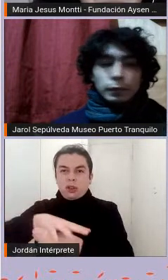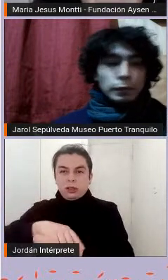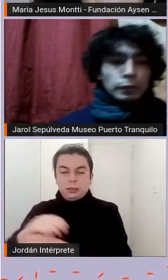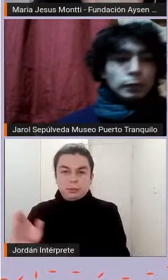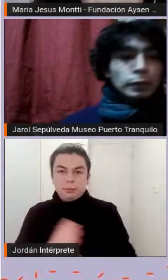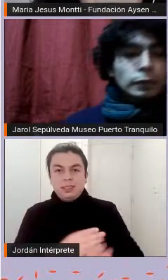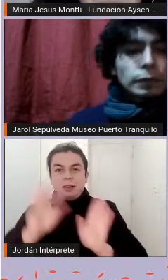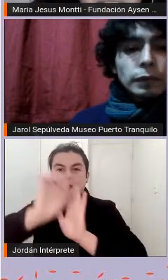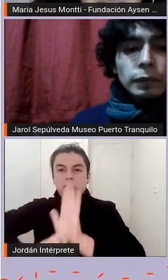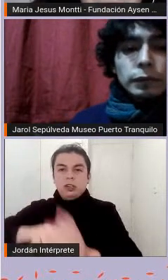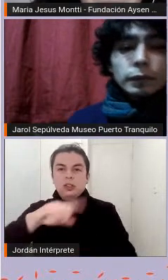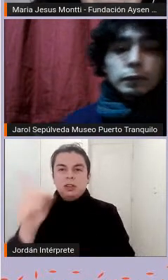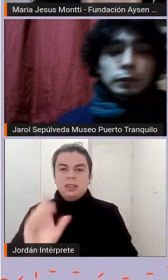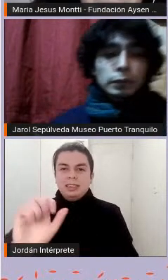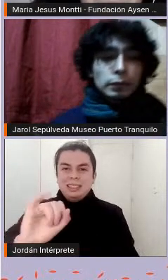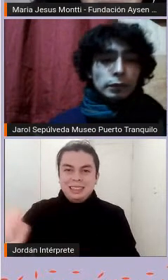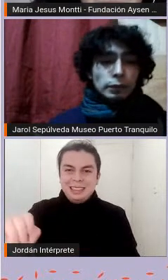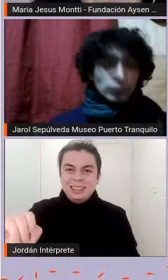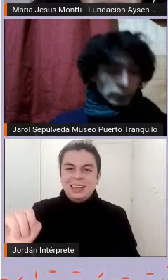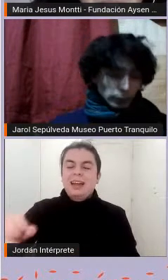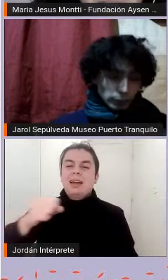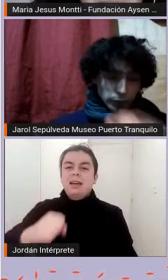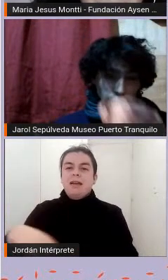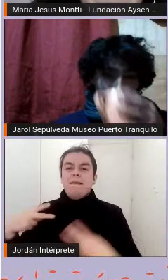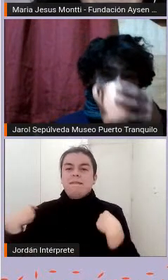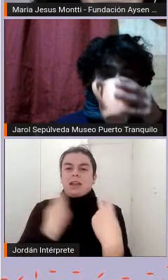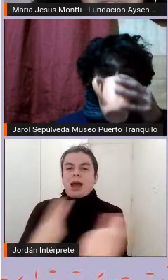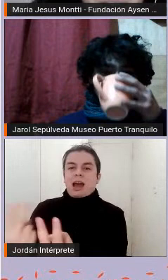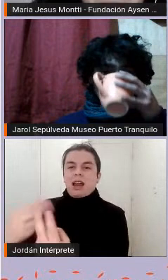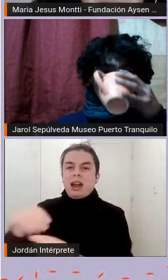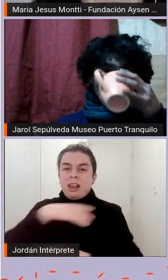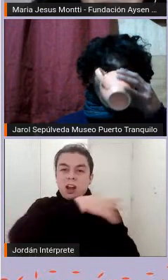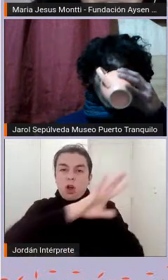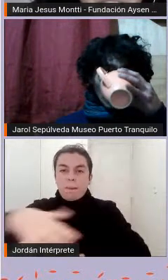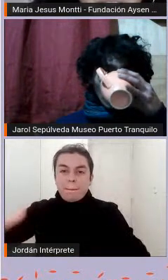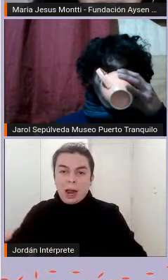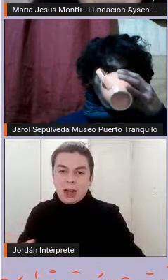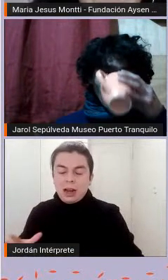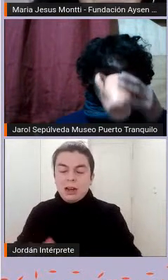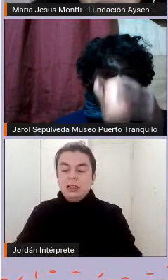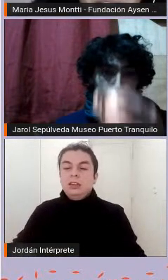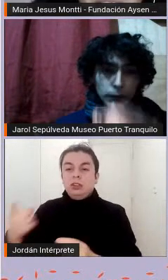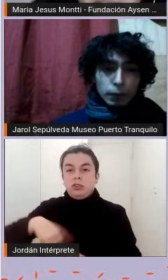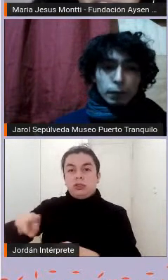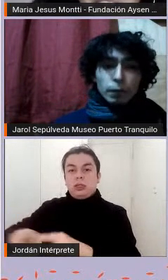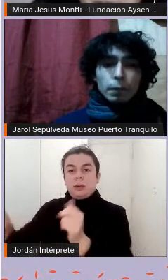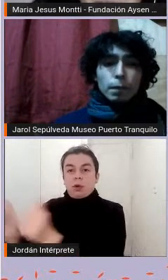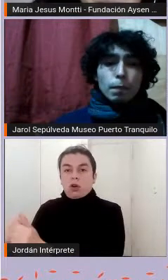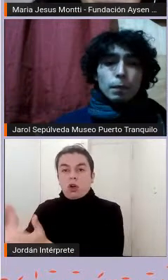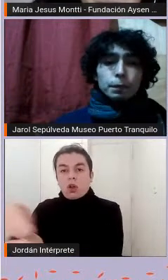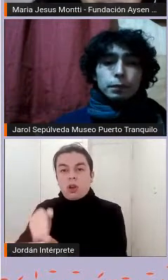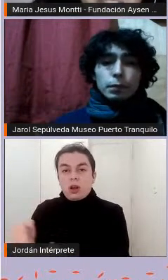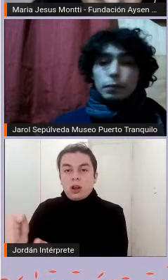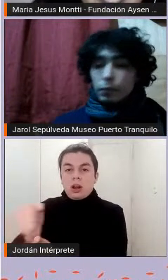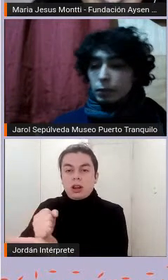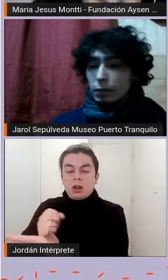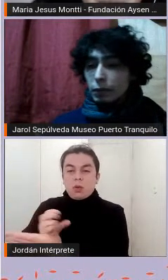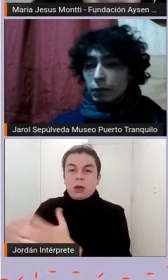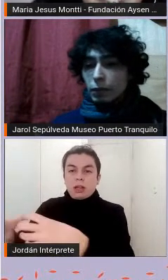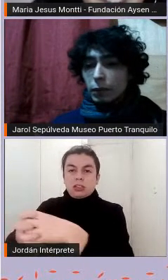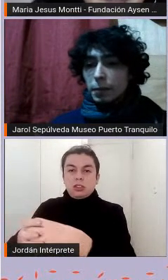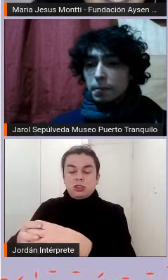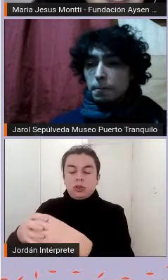es ejecutado por la Fundación Eisen Mira el Mar, pero trabajamos colaborativamente con diferentes instituciones y